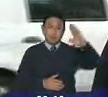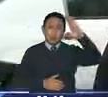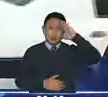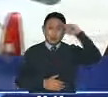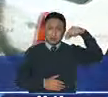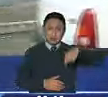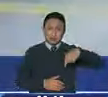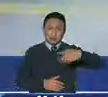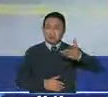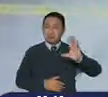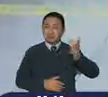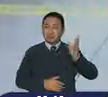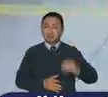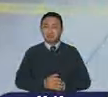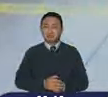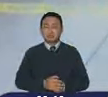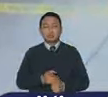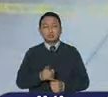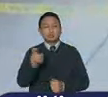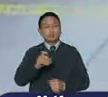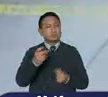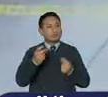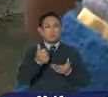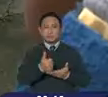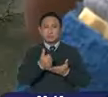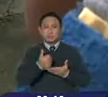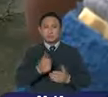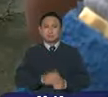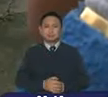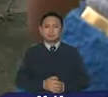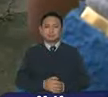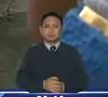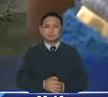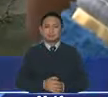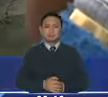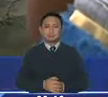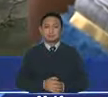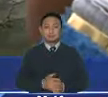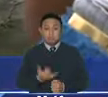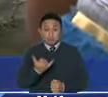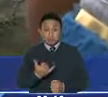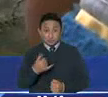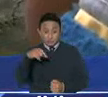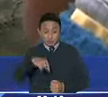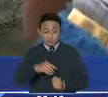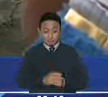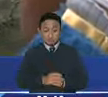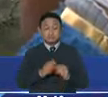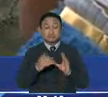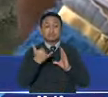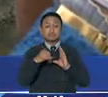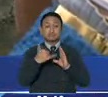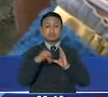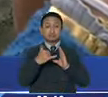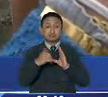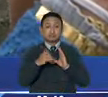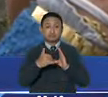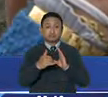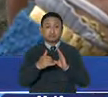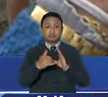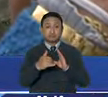no asoman. Demandan acciones inmediatas. Sería bueno que ya que se tiene el chat